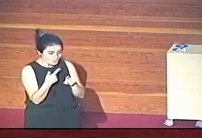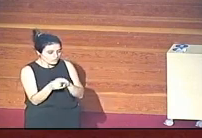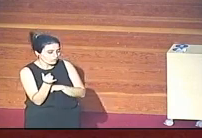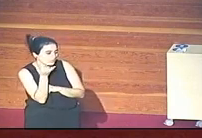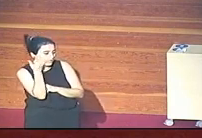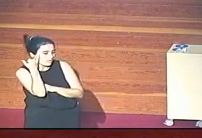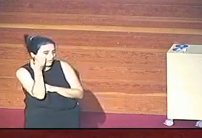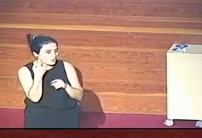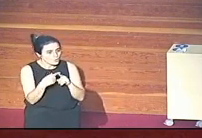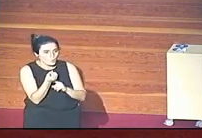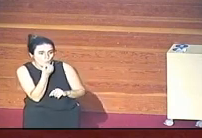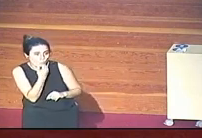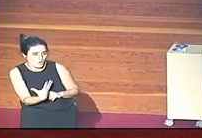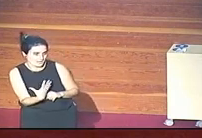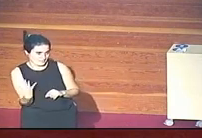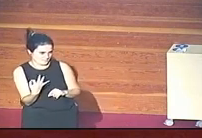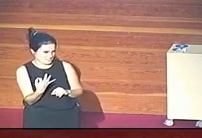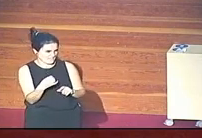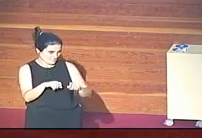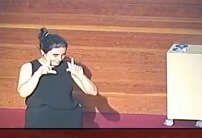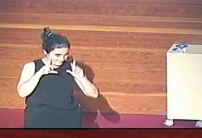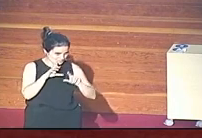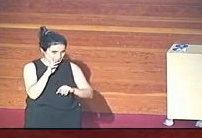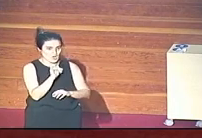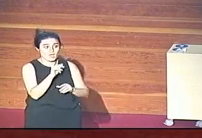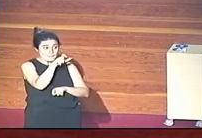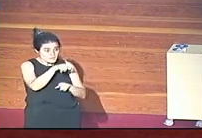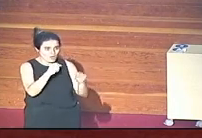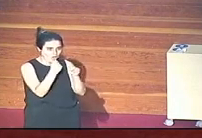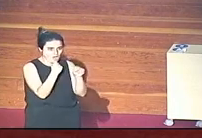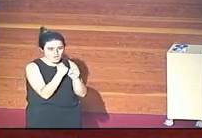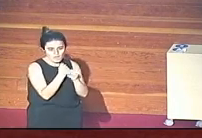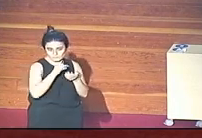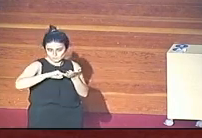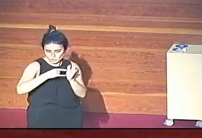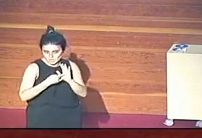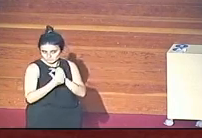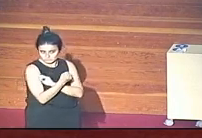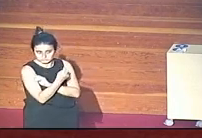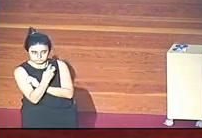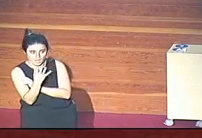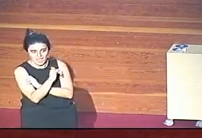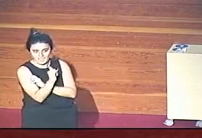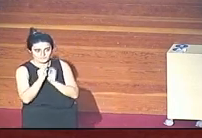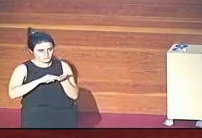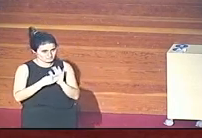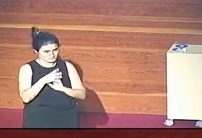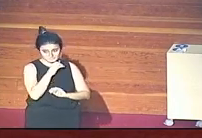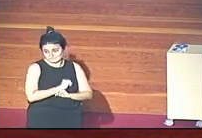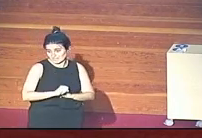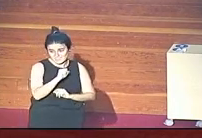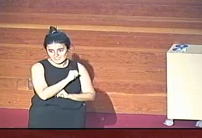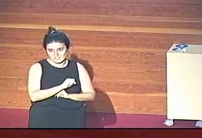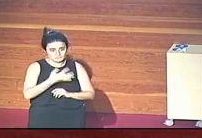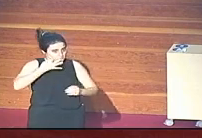no las bondades invisibles hay muchos proyectos y mucha gente trabajando en proyectos preciosos y no son